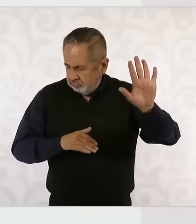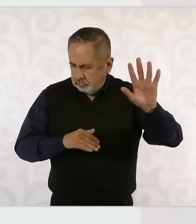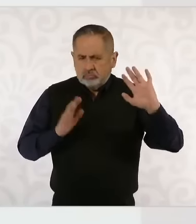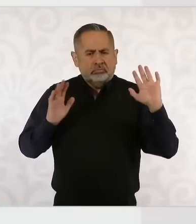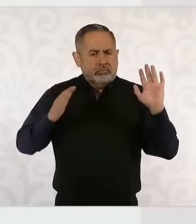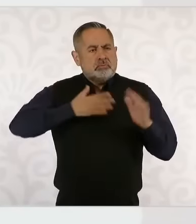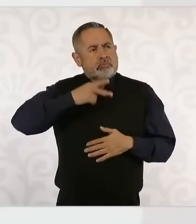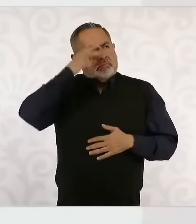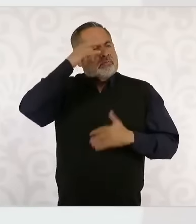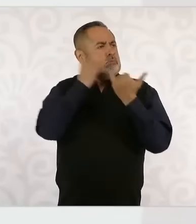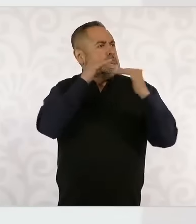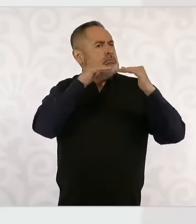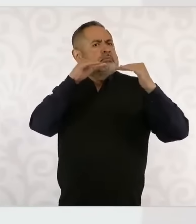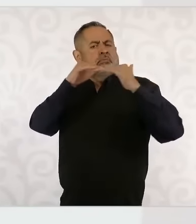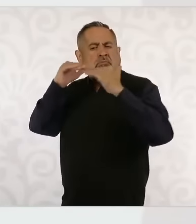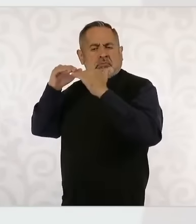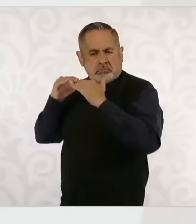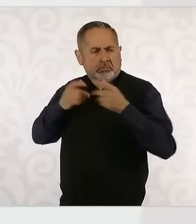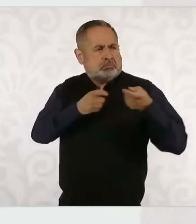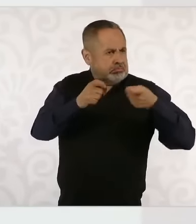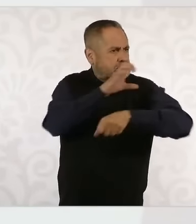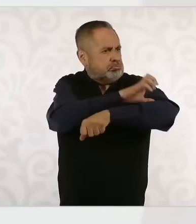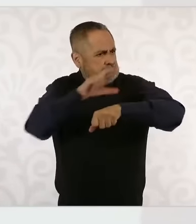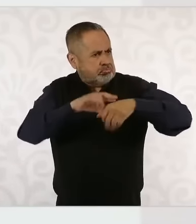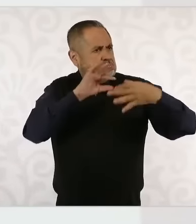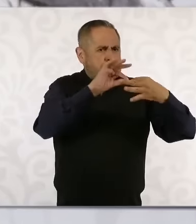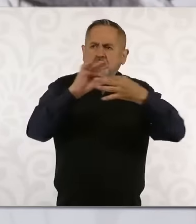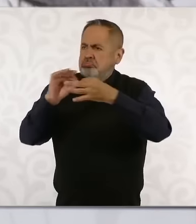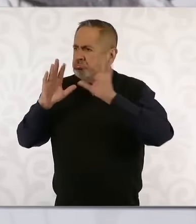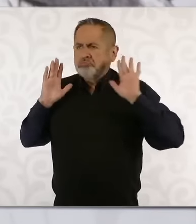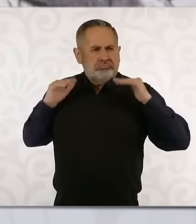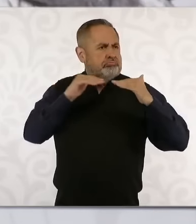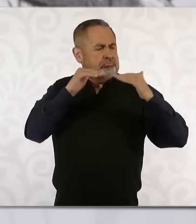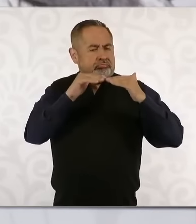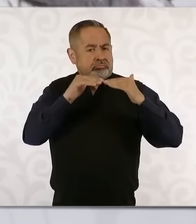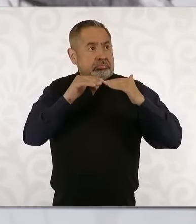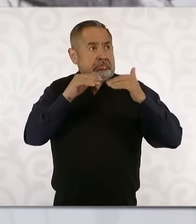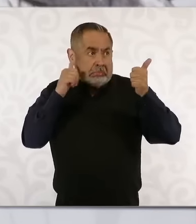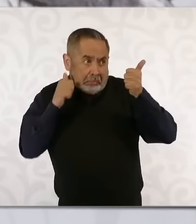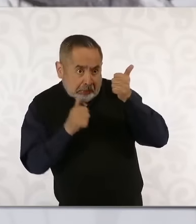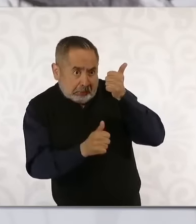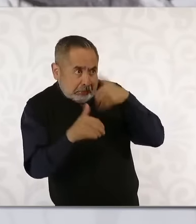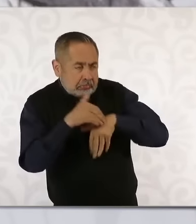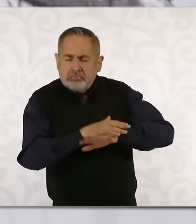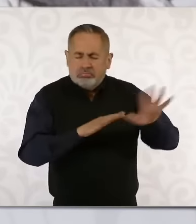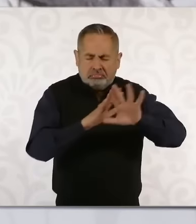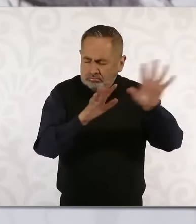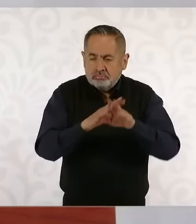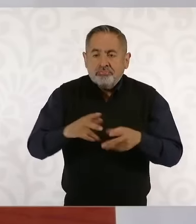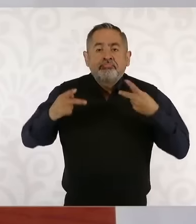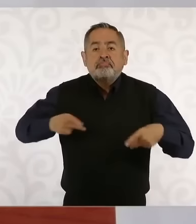países, nos coordinamos, qué bueno que haya debate, pero en México quien decide es el